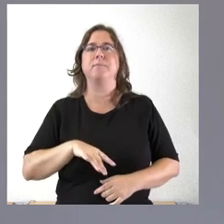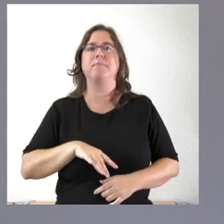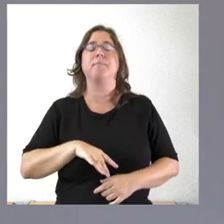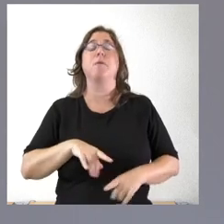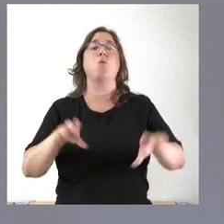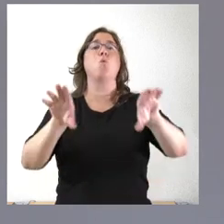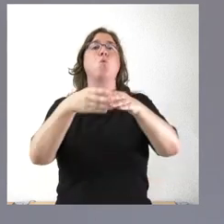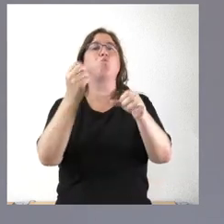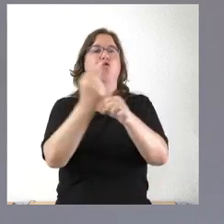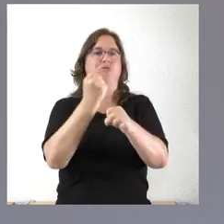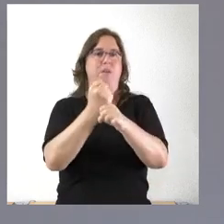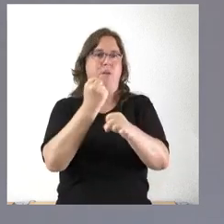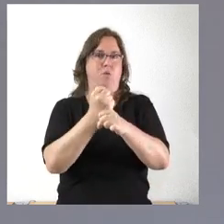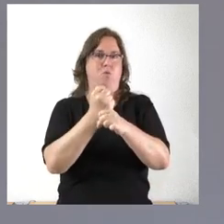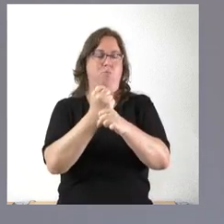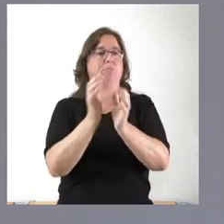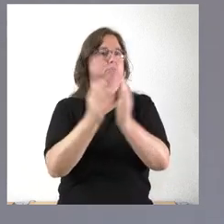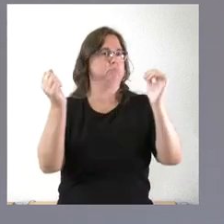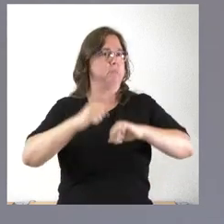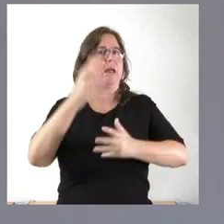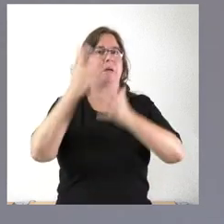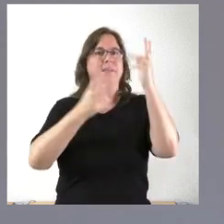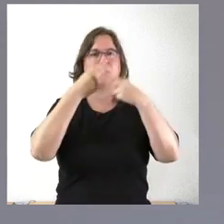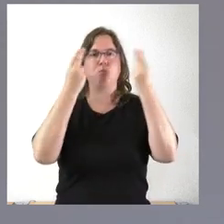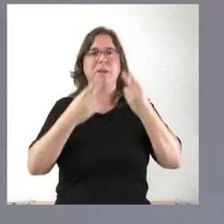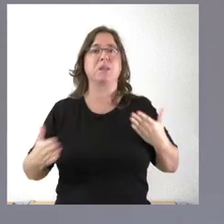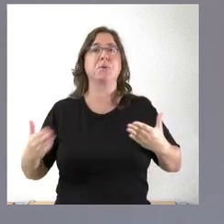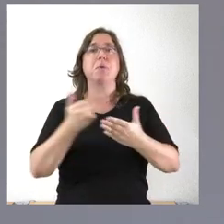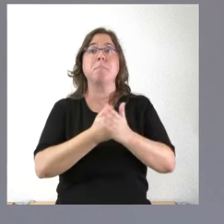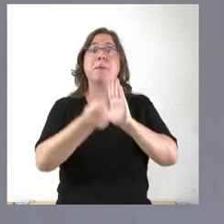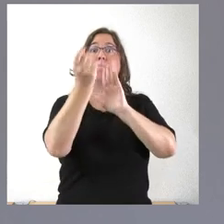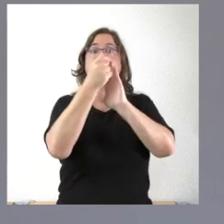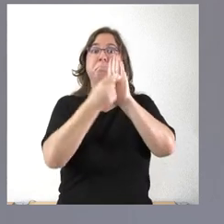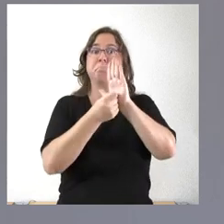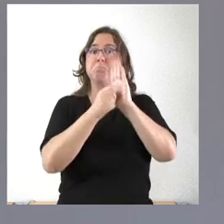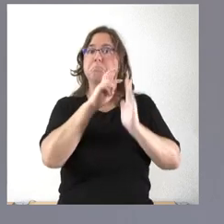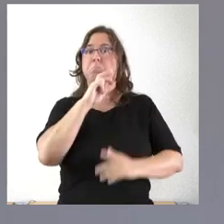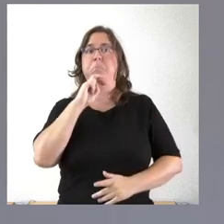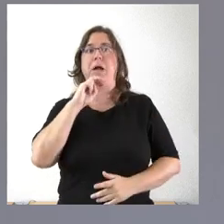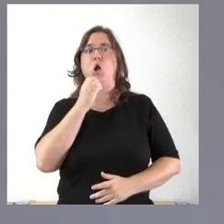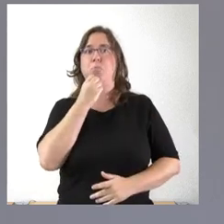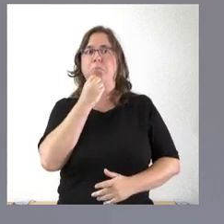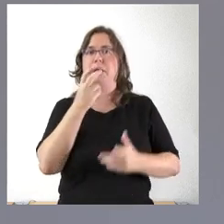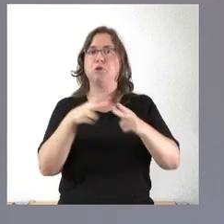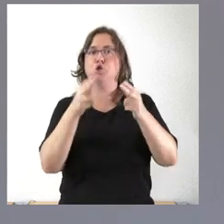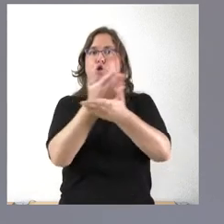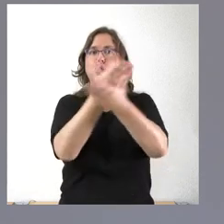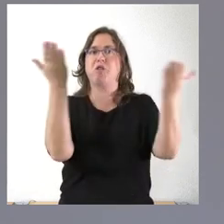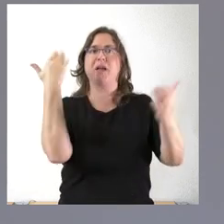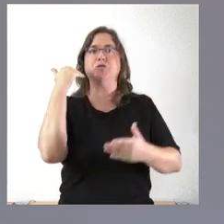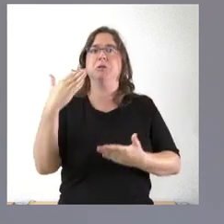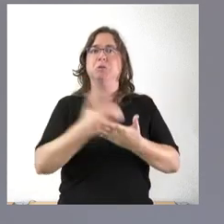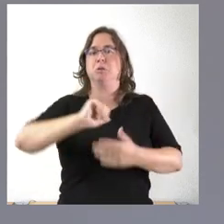de trabajo, que había todas las administraciones públicas y, además, quiero recordar que fue bien valorado por toda la sociedad soriana. A nosotros lo que nos corresponde